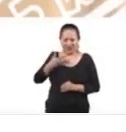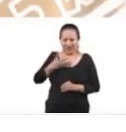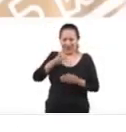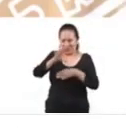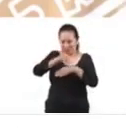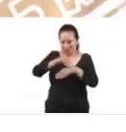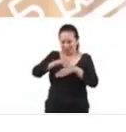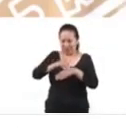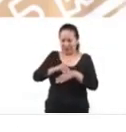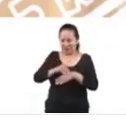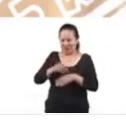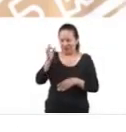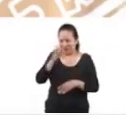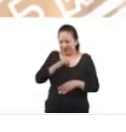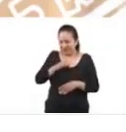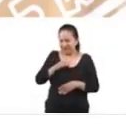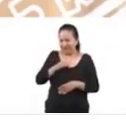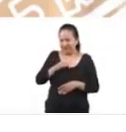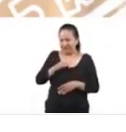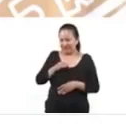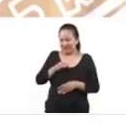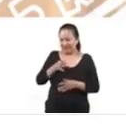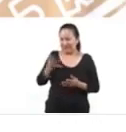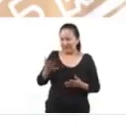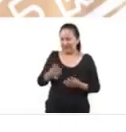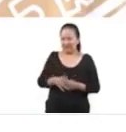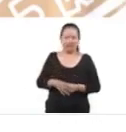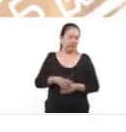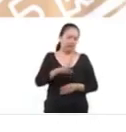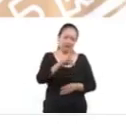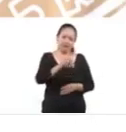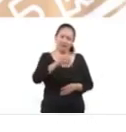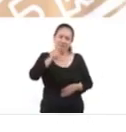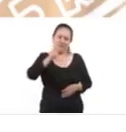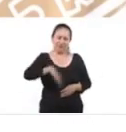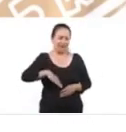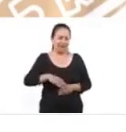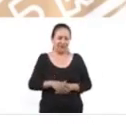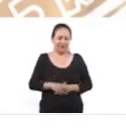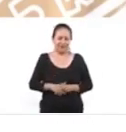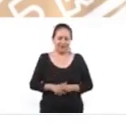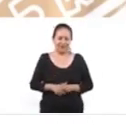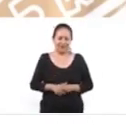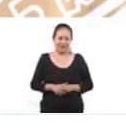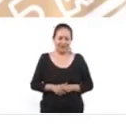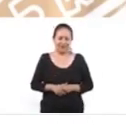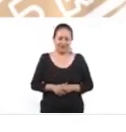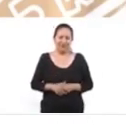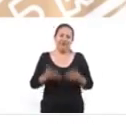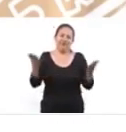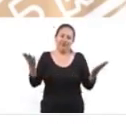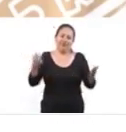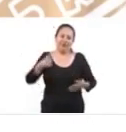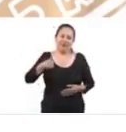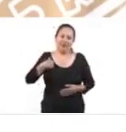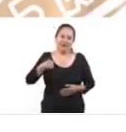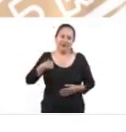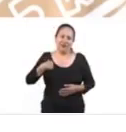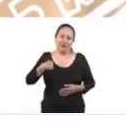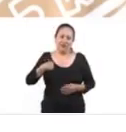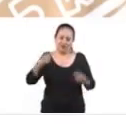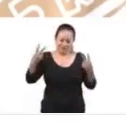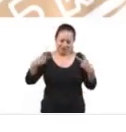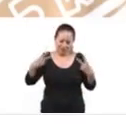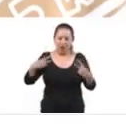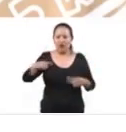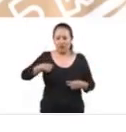No es correcto. Y... yo creo que ahí es muy importante porque quien debe poner el ejemplo en el cumplimiento de